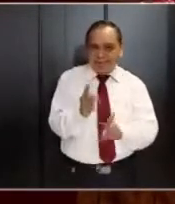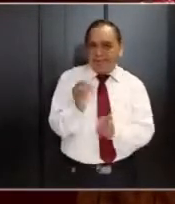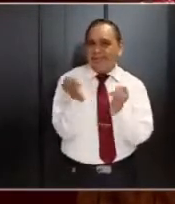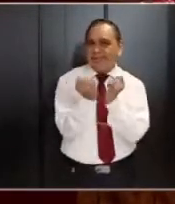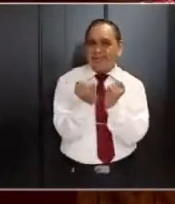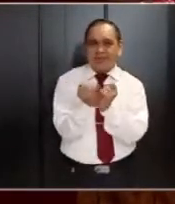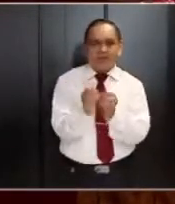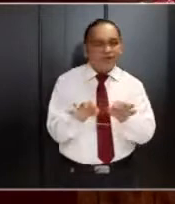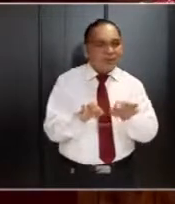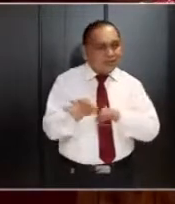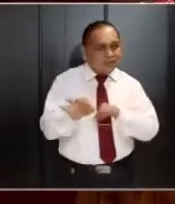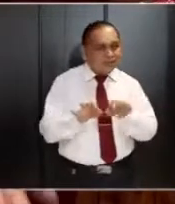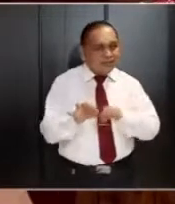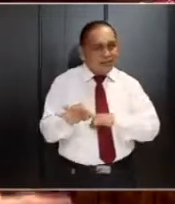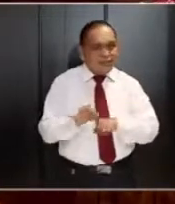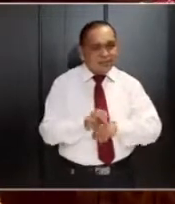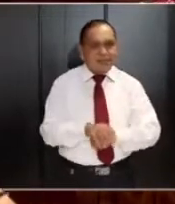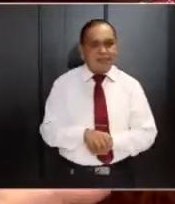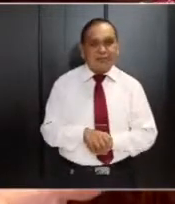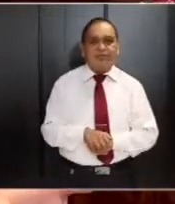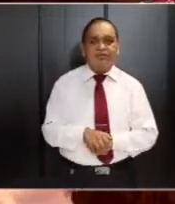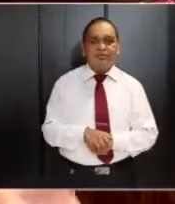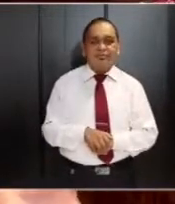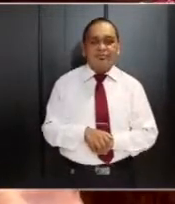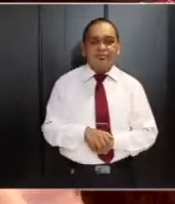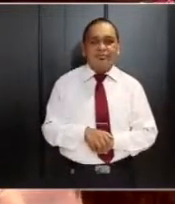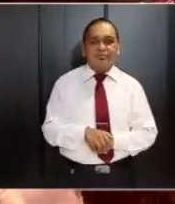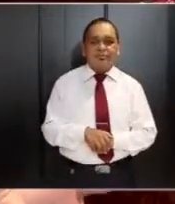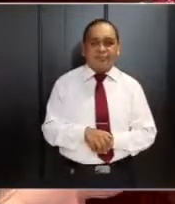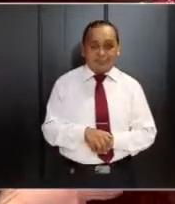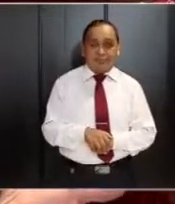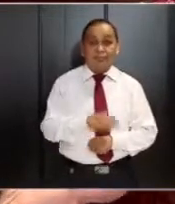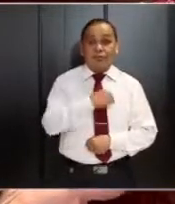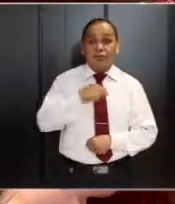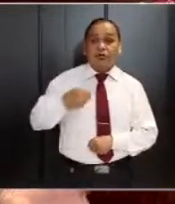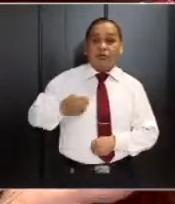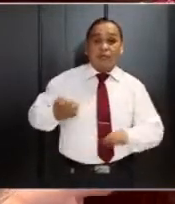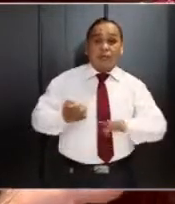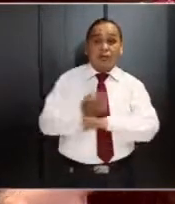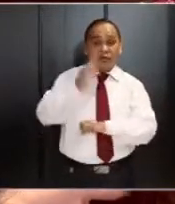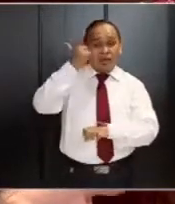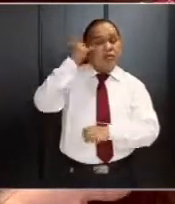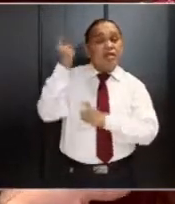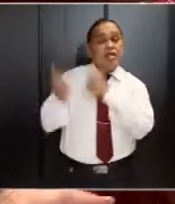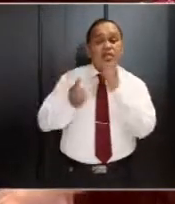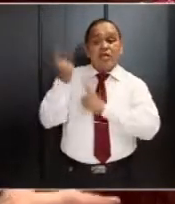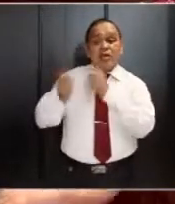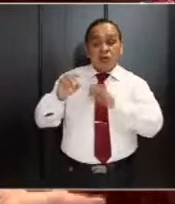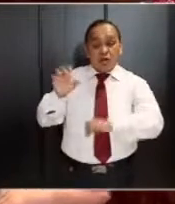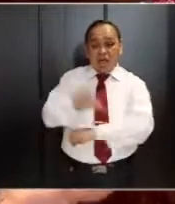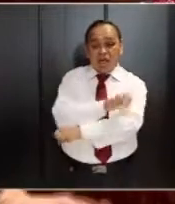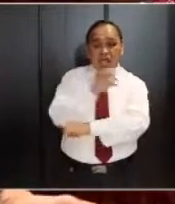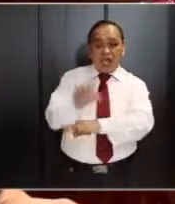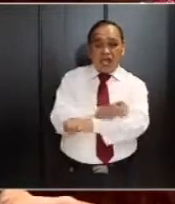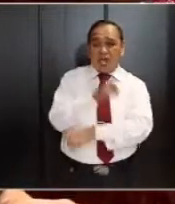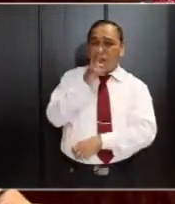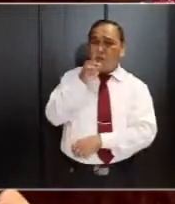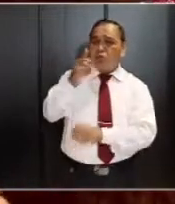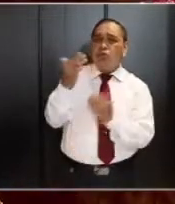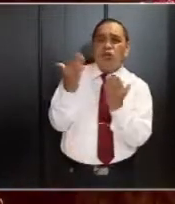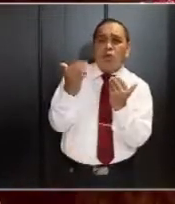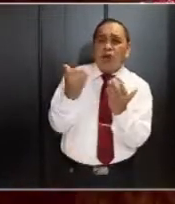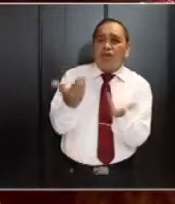también trabajando con ellos, porque ¿cómo vamos a desarrollarnos como Estado si no tenemos luz, no tenemos